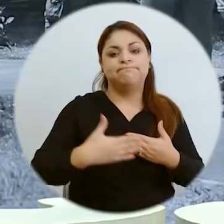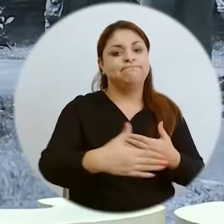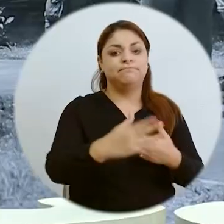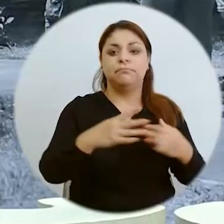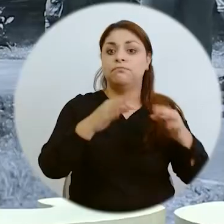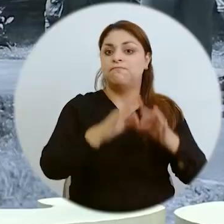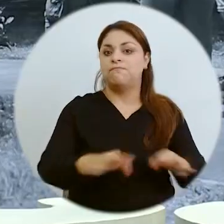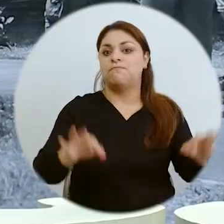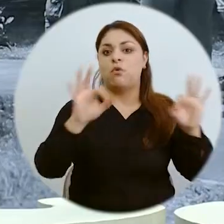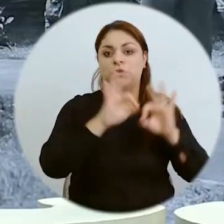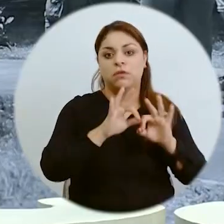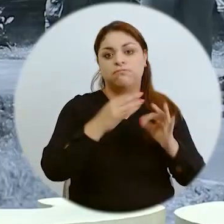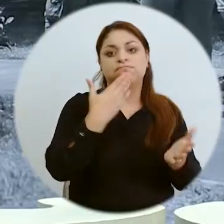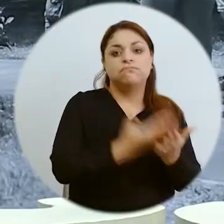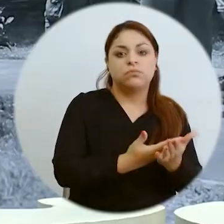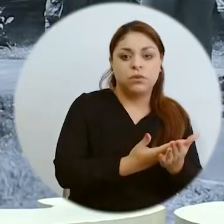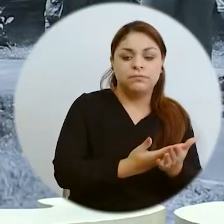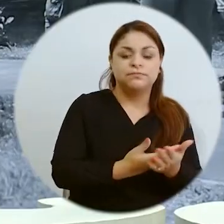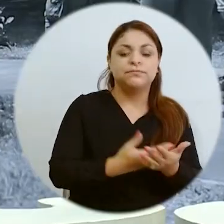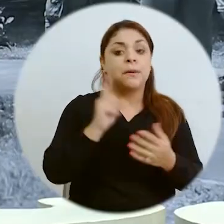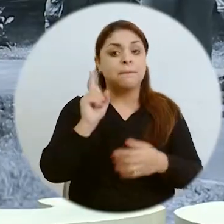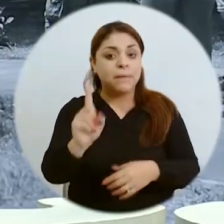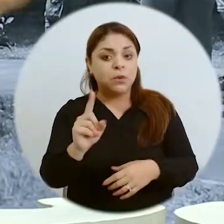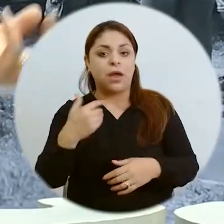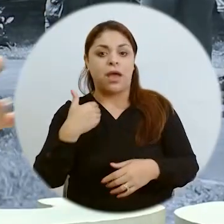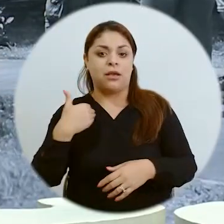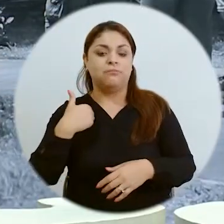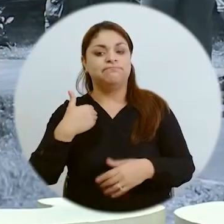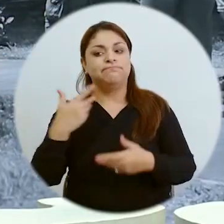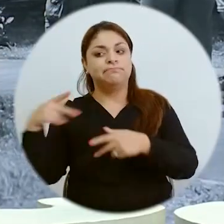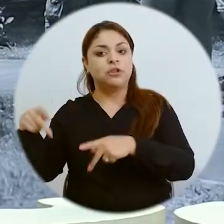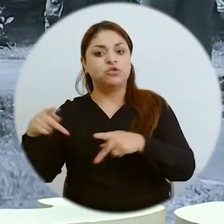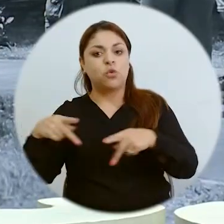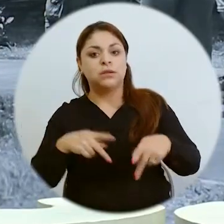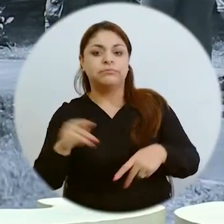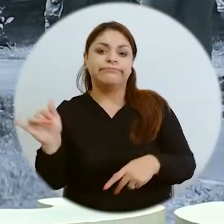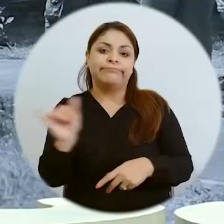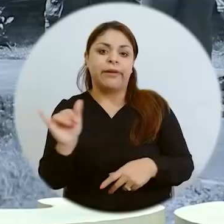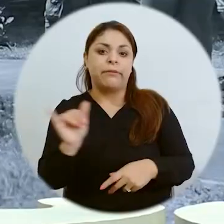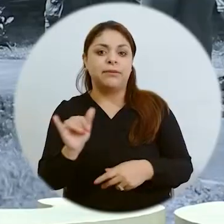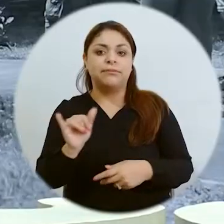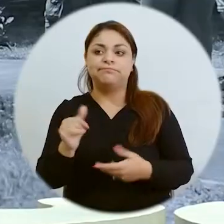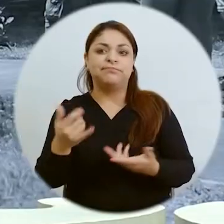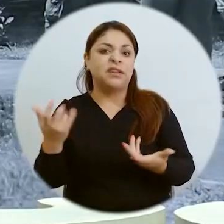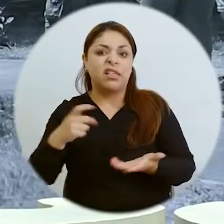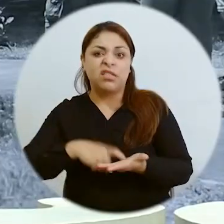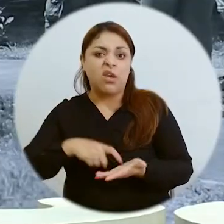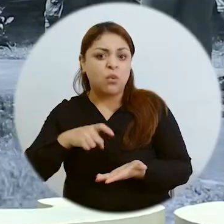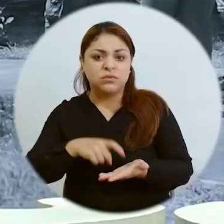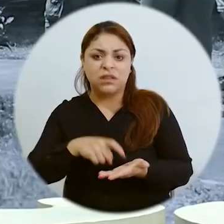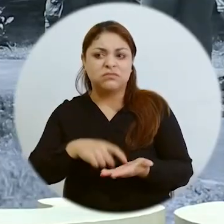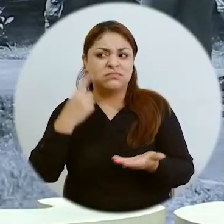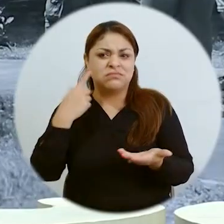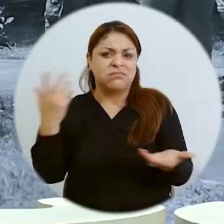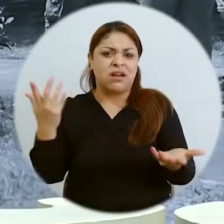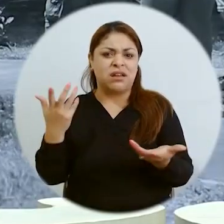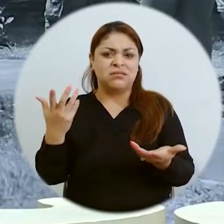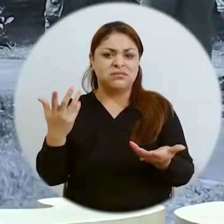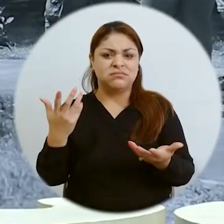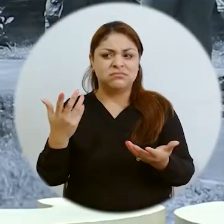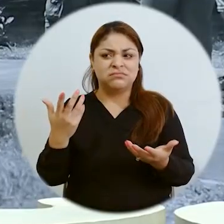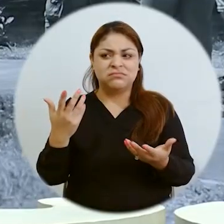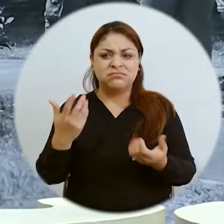vez involucran, ¿verdad?, una inversión mayor. No obstante, hay gente que también, como dijo don Welmer, ha